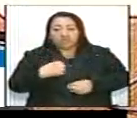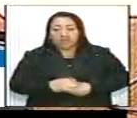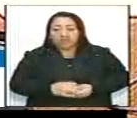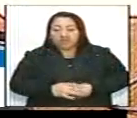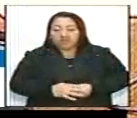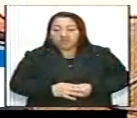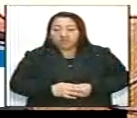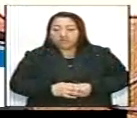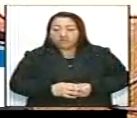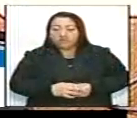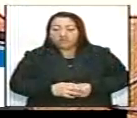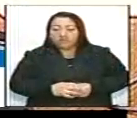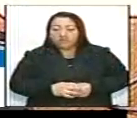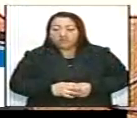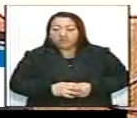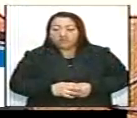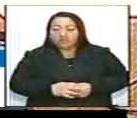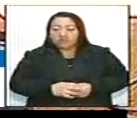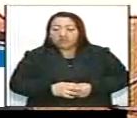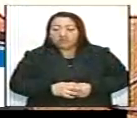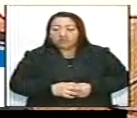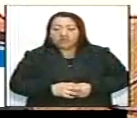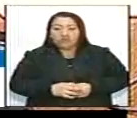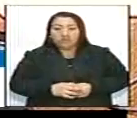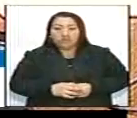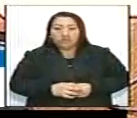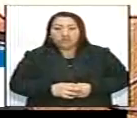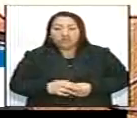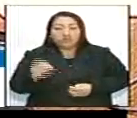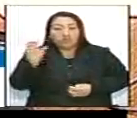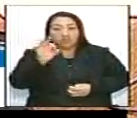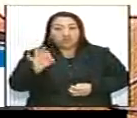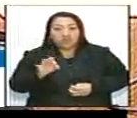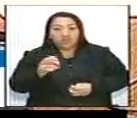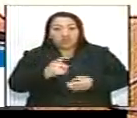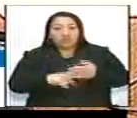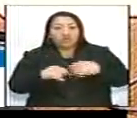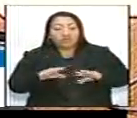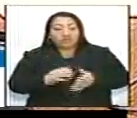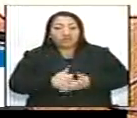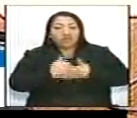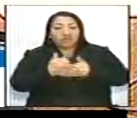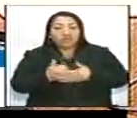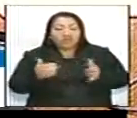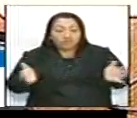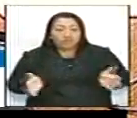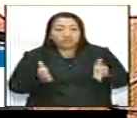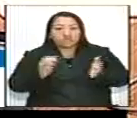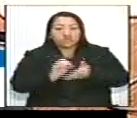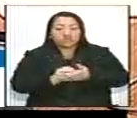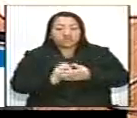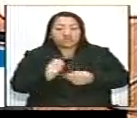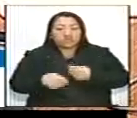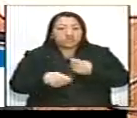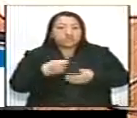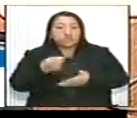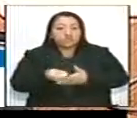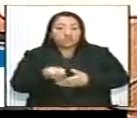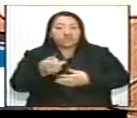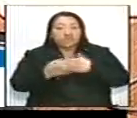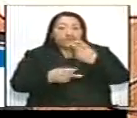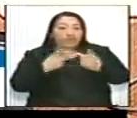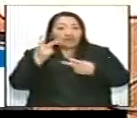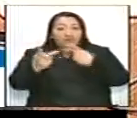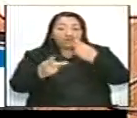del país un monto que es el que sirve para incentivar, retribuir y financiar las